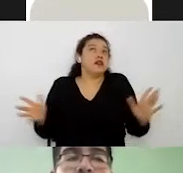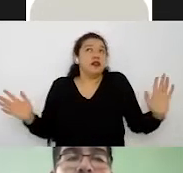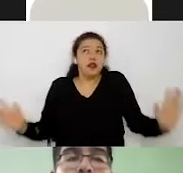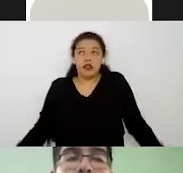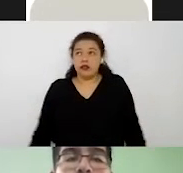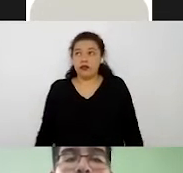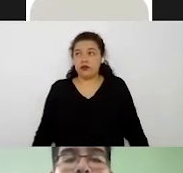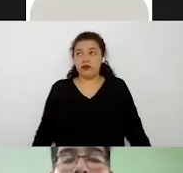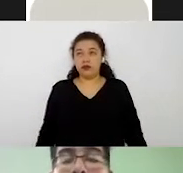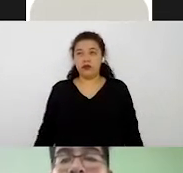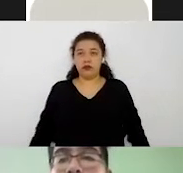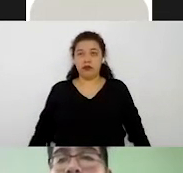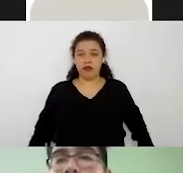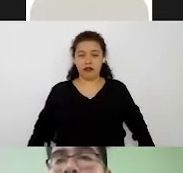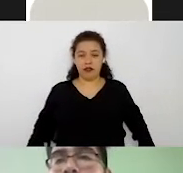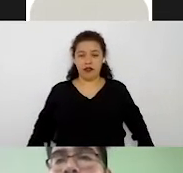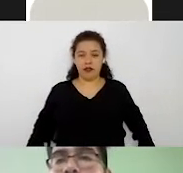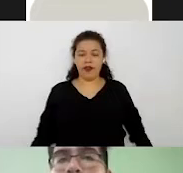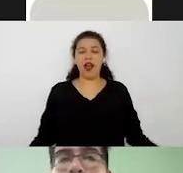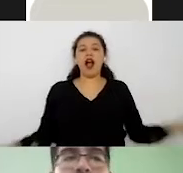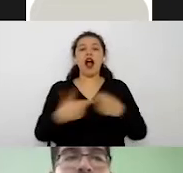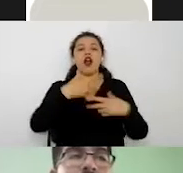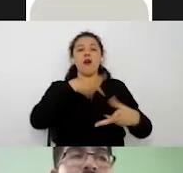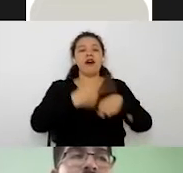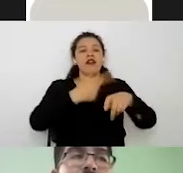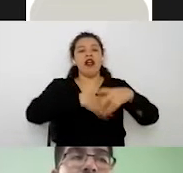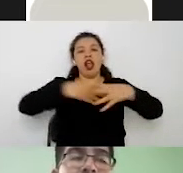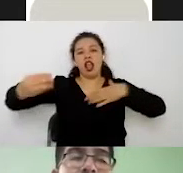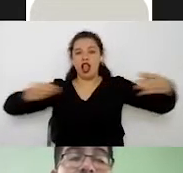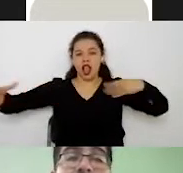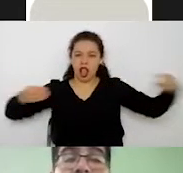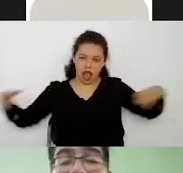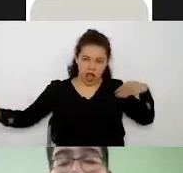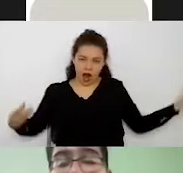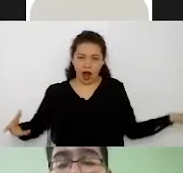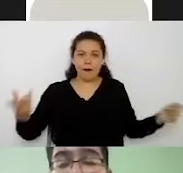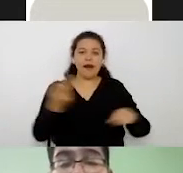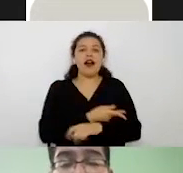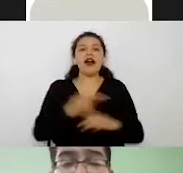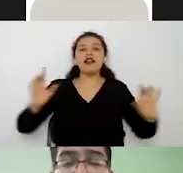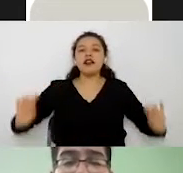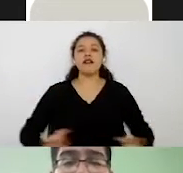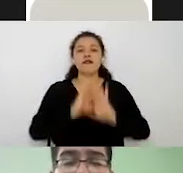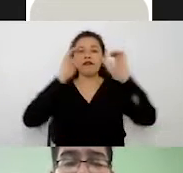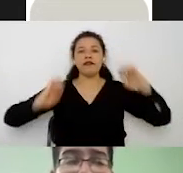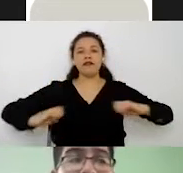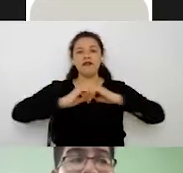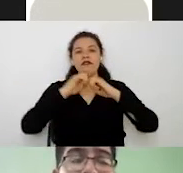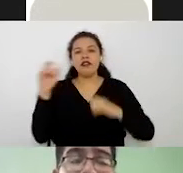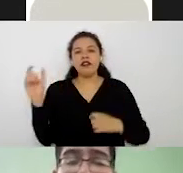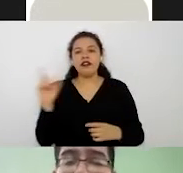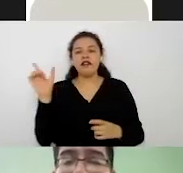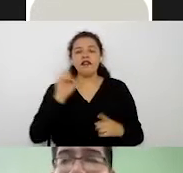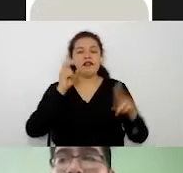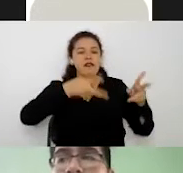sé, alguna epidemia como ahorita que nos puede pasar, a qué hacer en caso de una emergencia como puede ser un asalto,